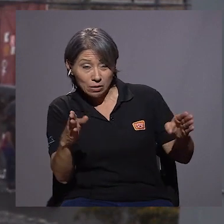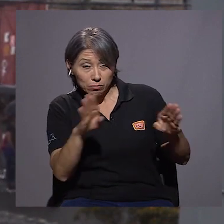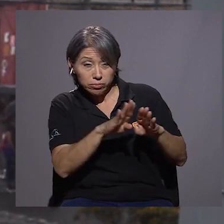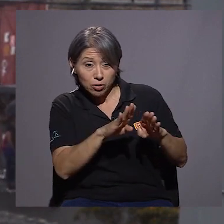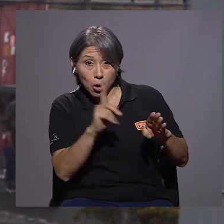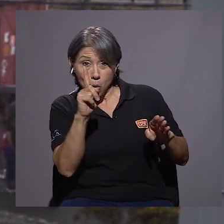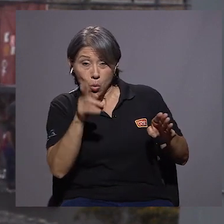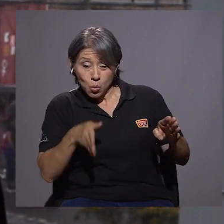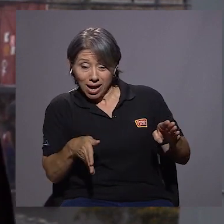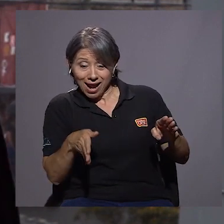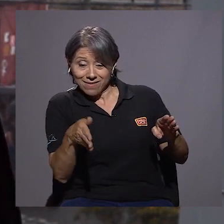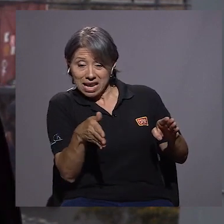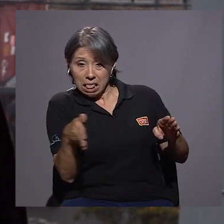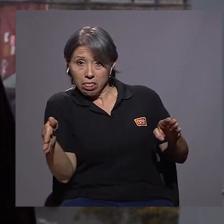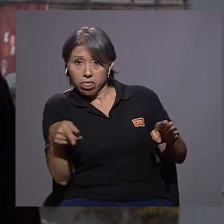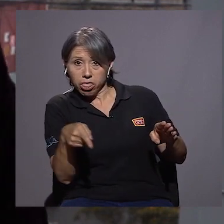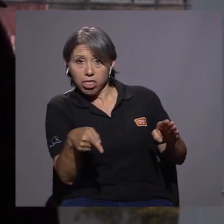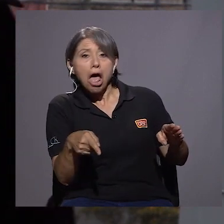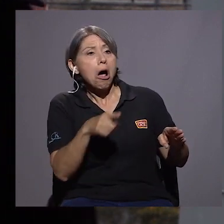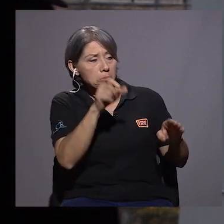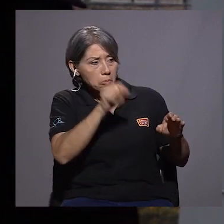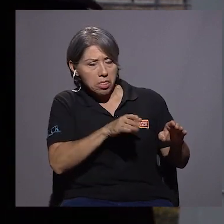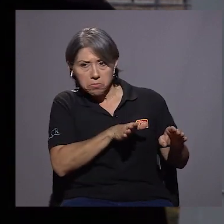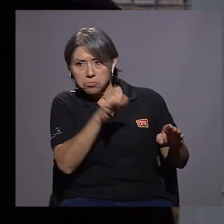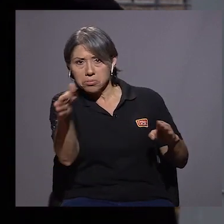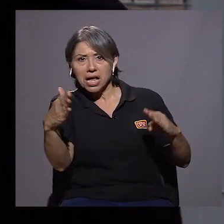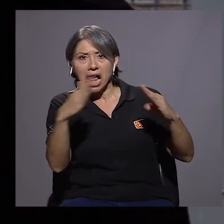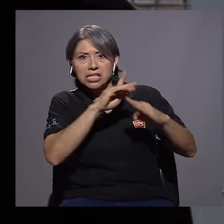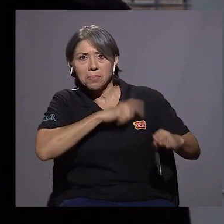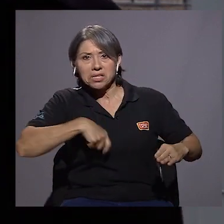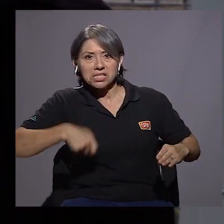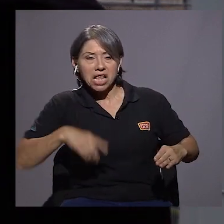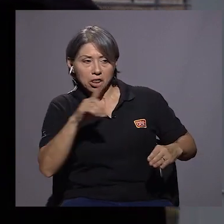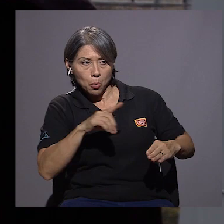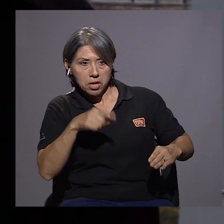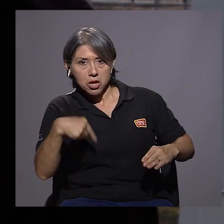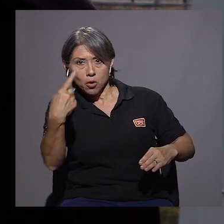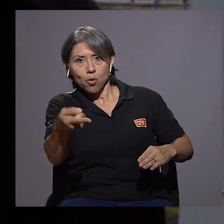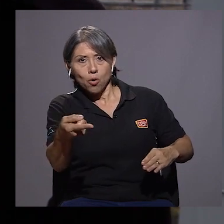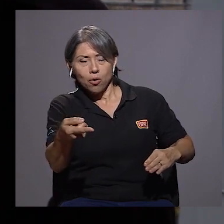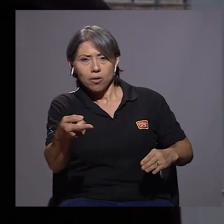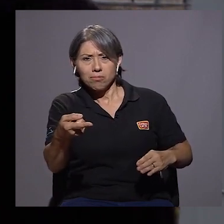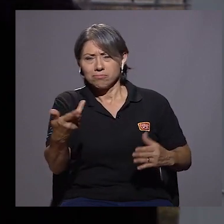carril, les vamos a dar una reunión en Casa Presidencial el domingo.